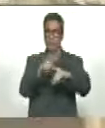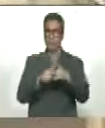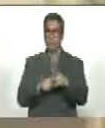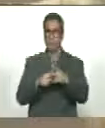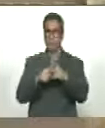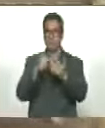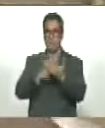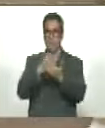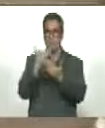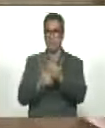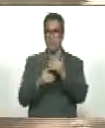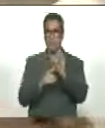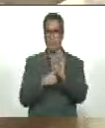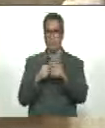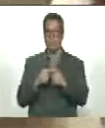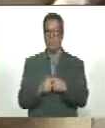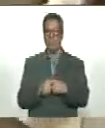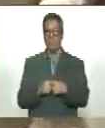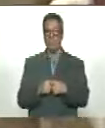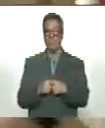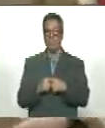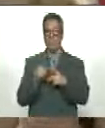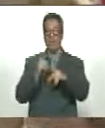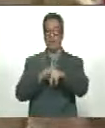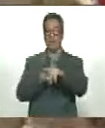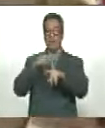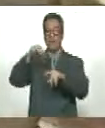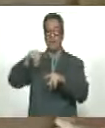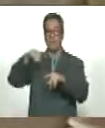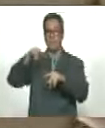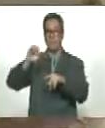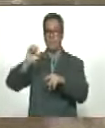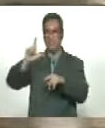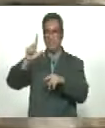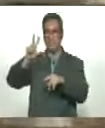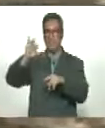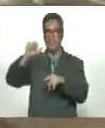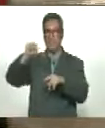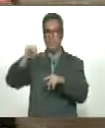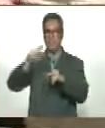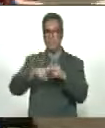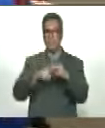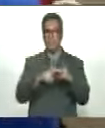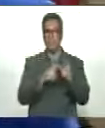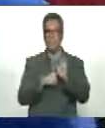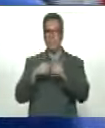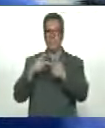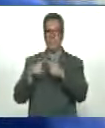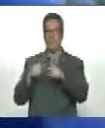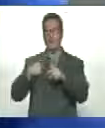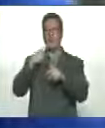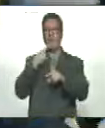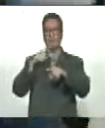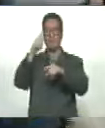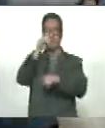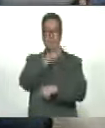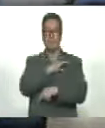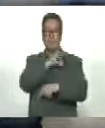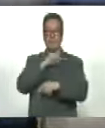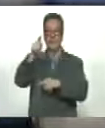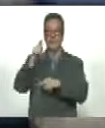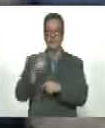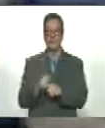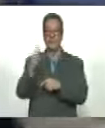la Planificación. Por Mervin Maldonado Urdaneta, vicepresidente sectorial del Socialismo Social